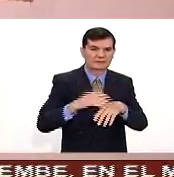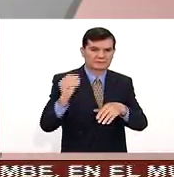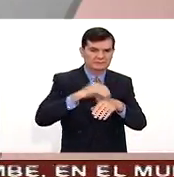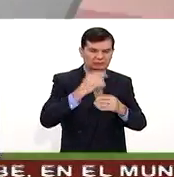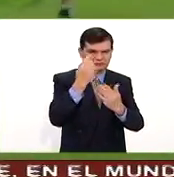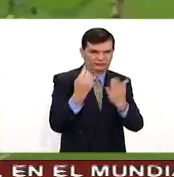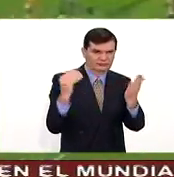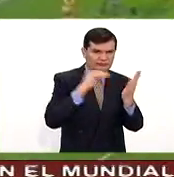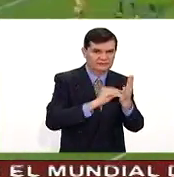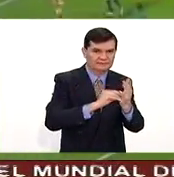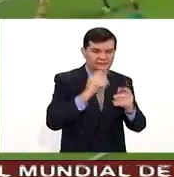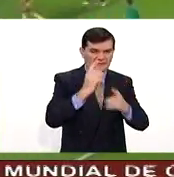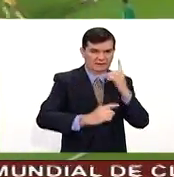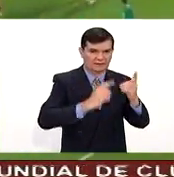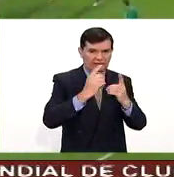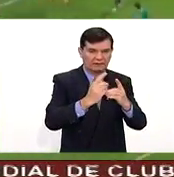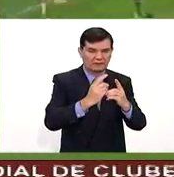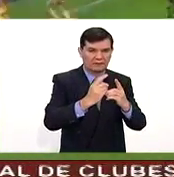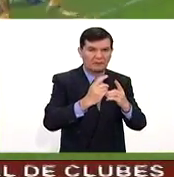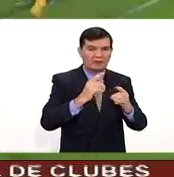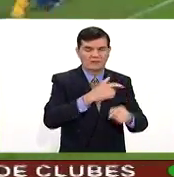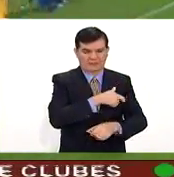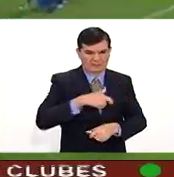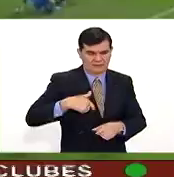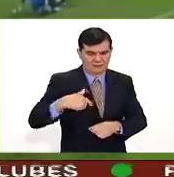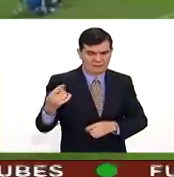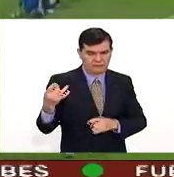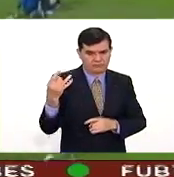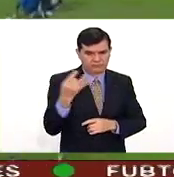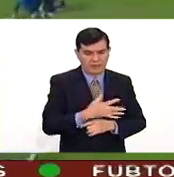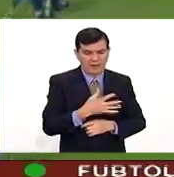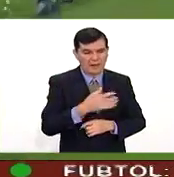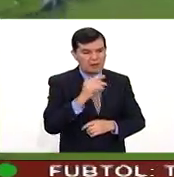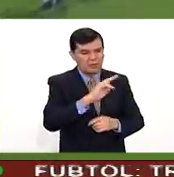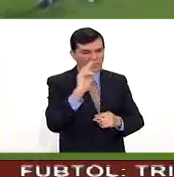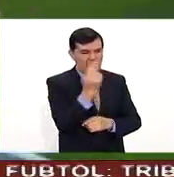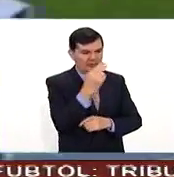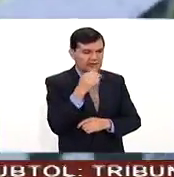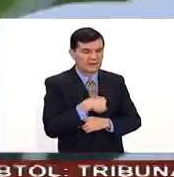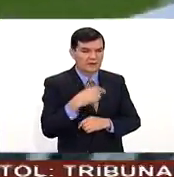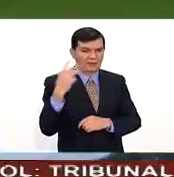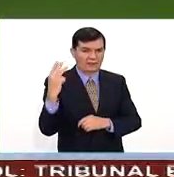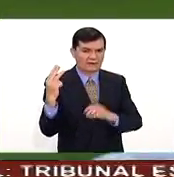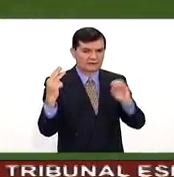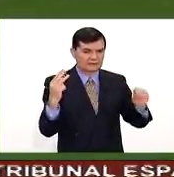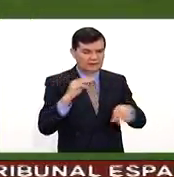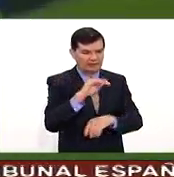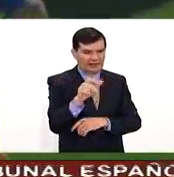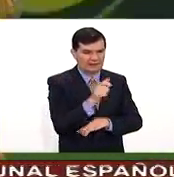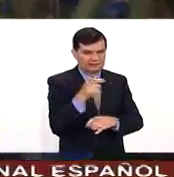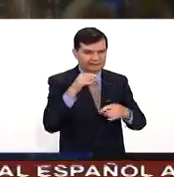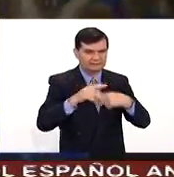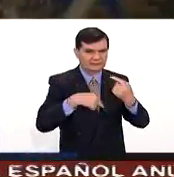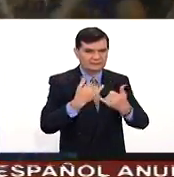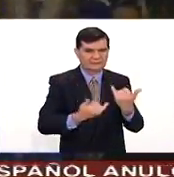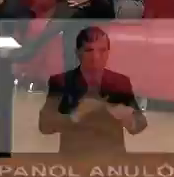encuestas. Y en los deportes, Tigres arrolla Pumas en la ida de la final de la Liga MX.